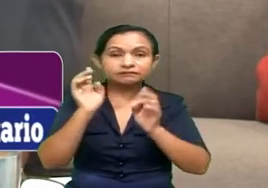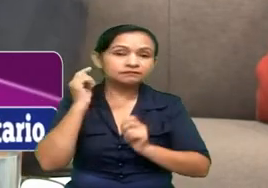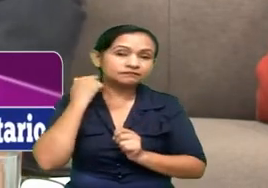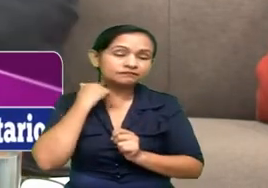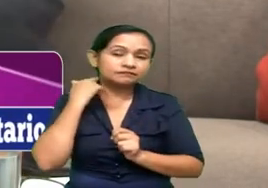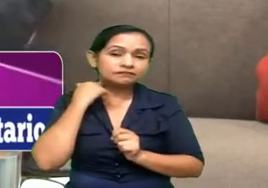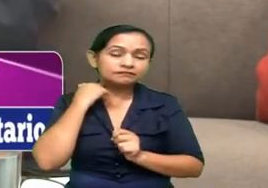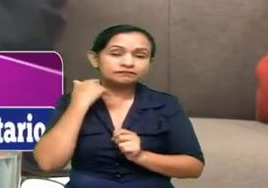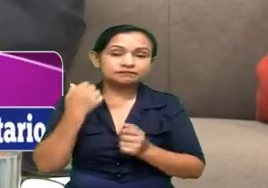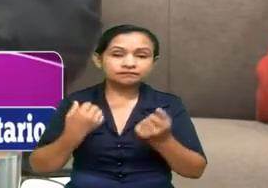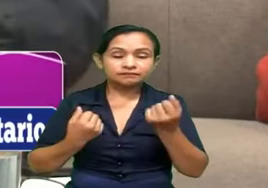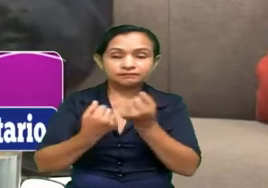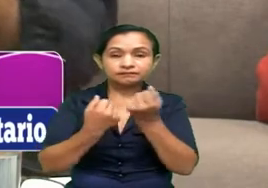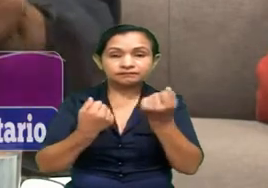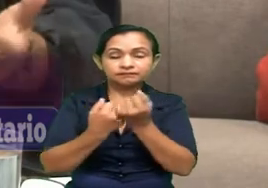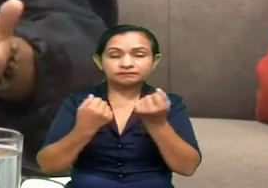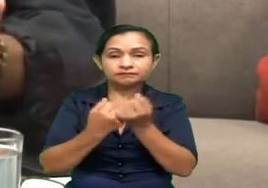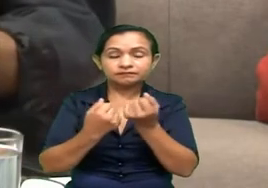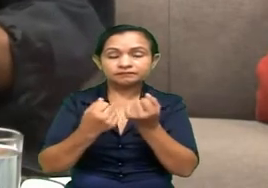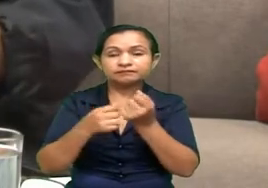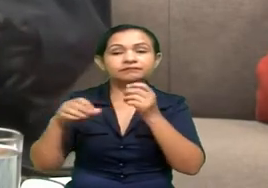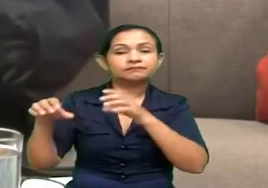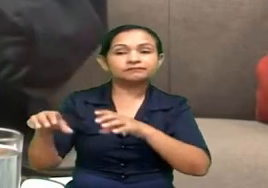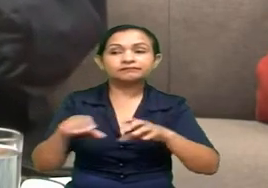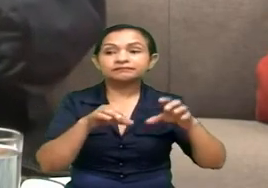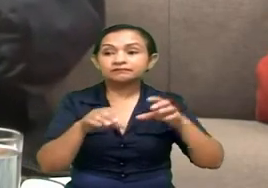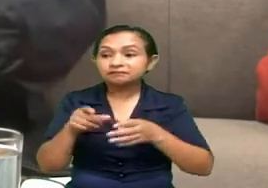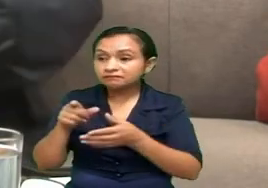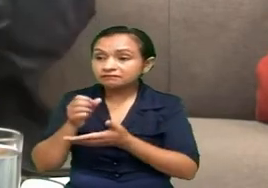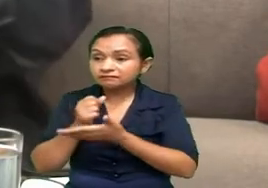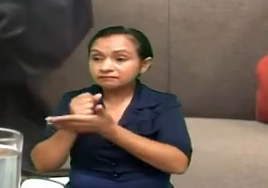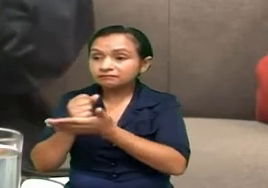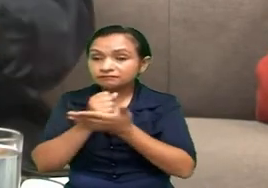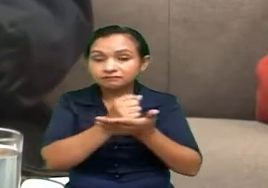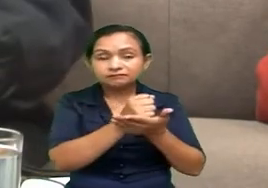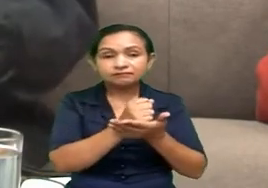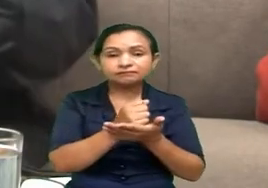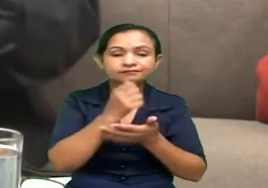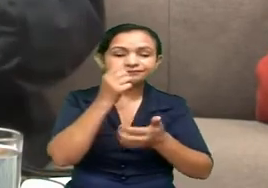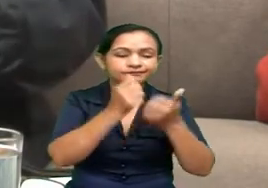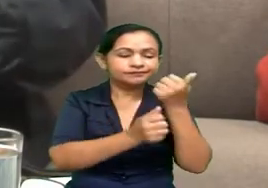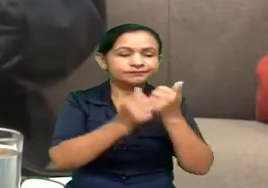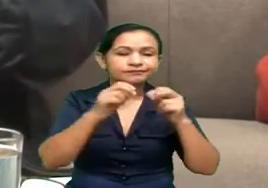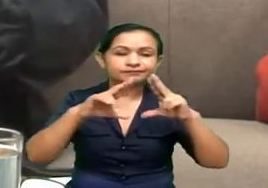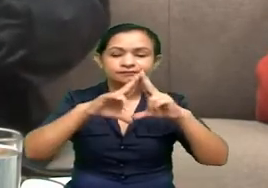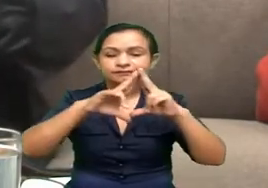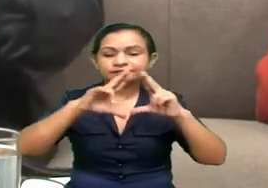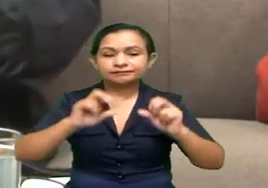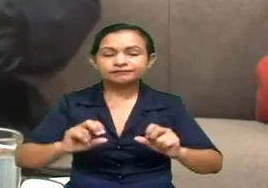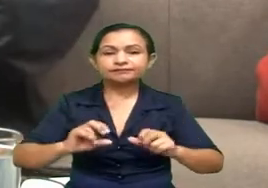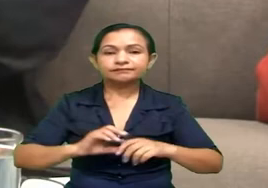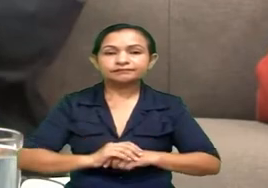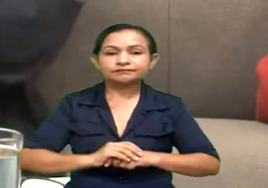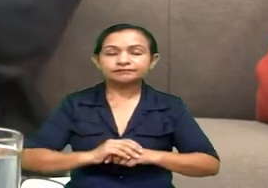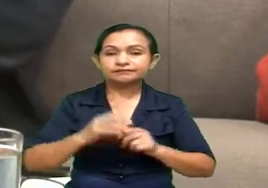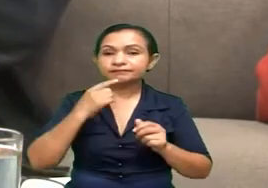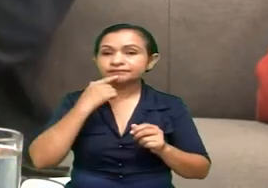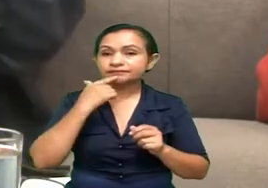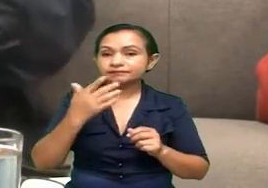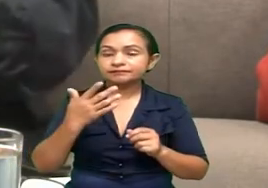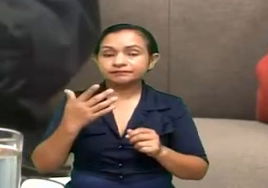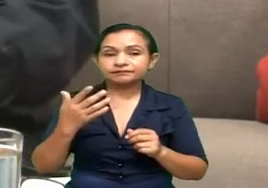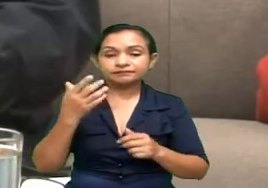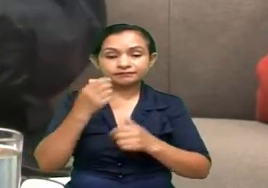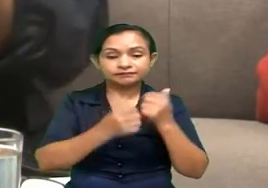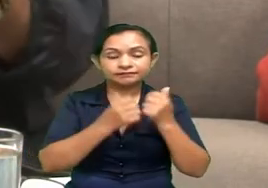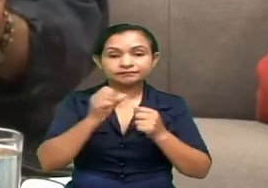y apoyan cualquier actividad de desestabilidad en Nicaragua, porque esa